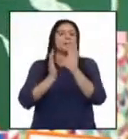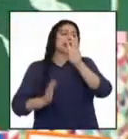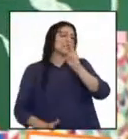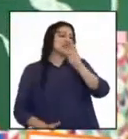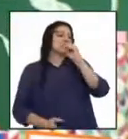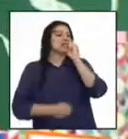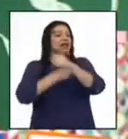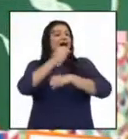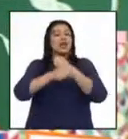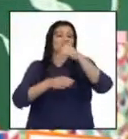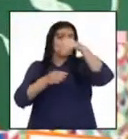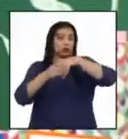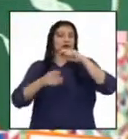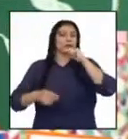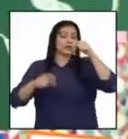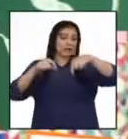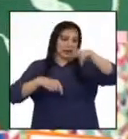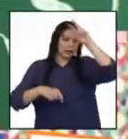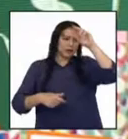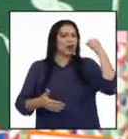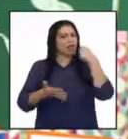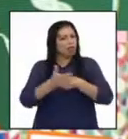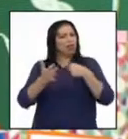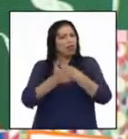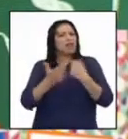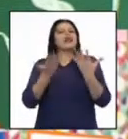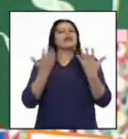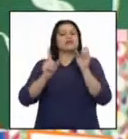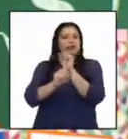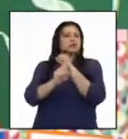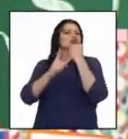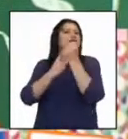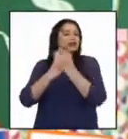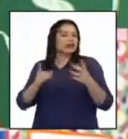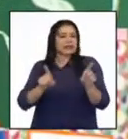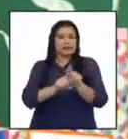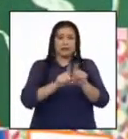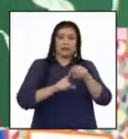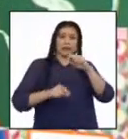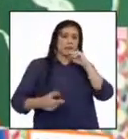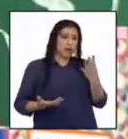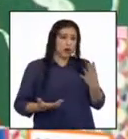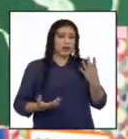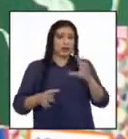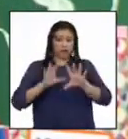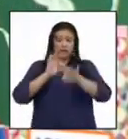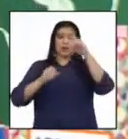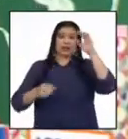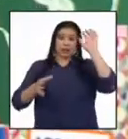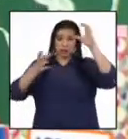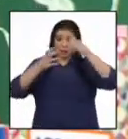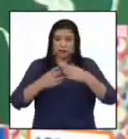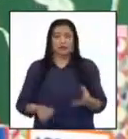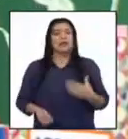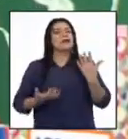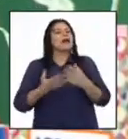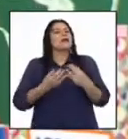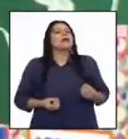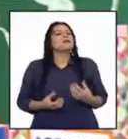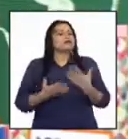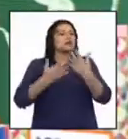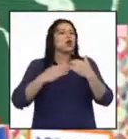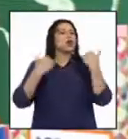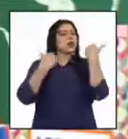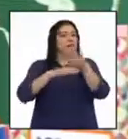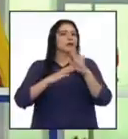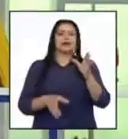las mujeres en el Perú, eran batallas que se daban en el ámbito social y en el caso de las mujeres parlamentarias terminaba impulsando o limitando